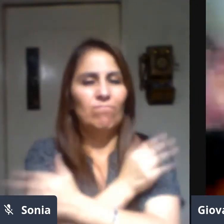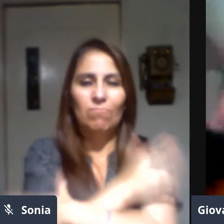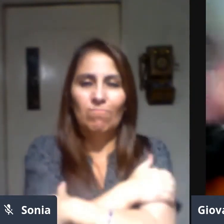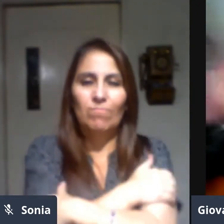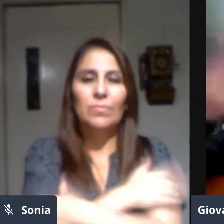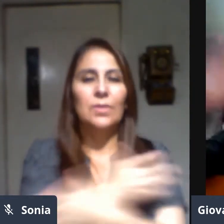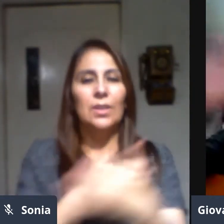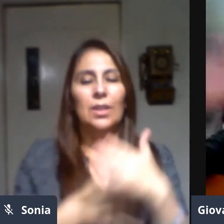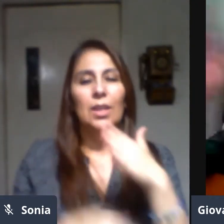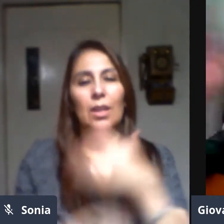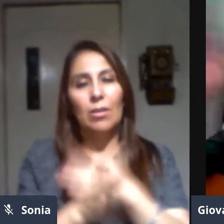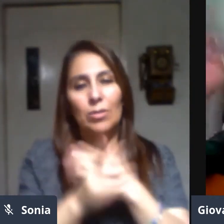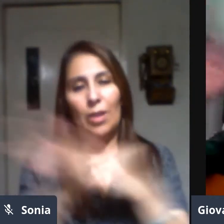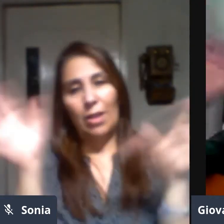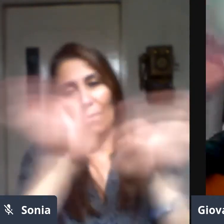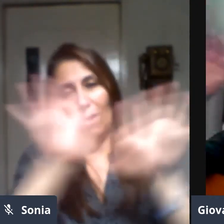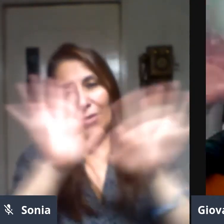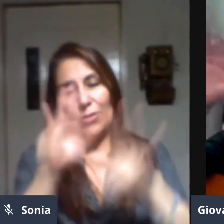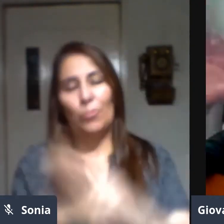léon muchas gracias